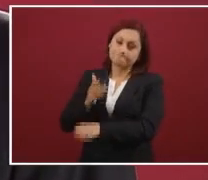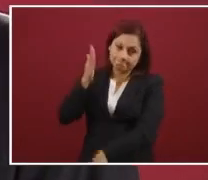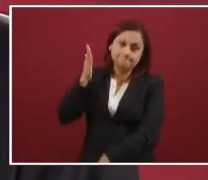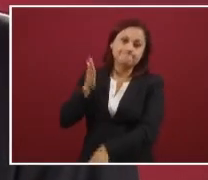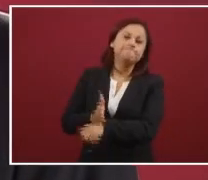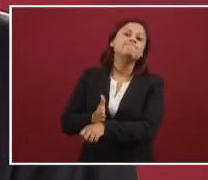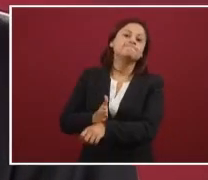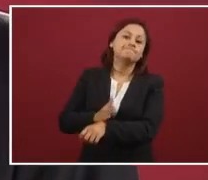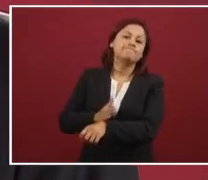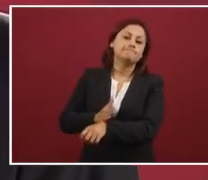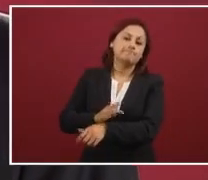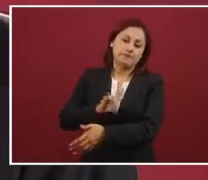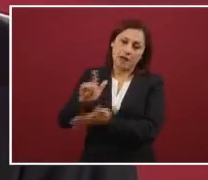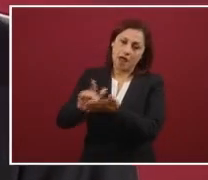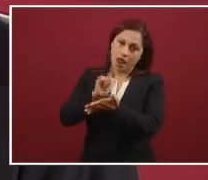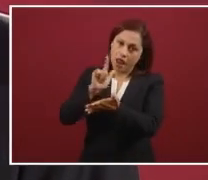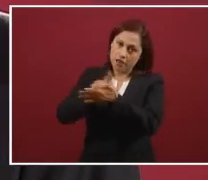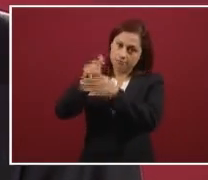sin